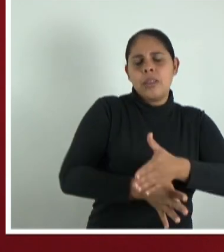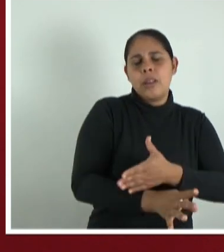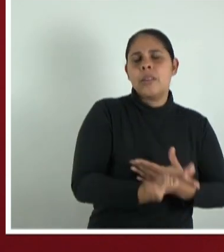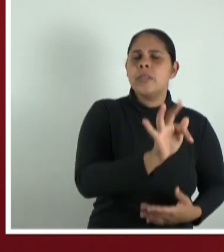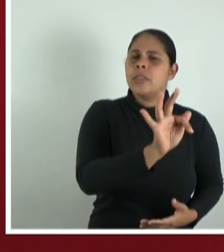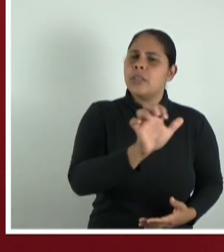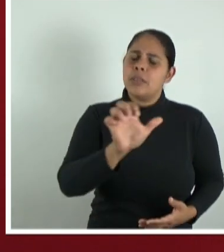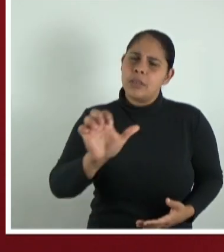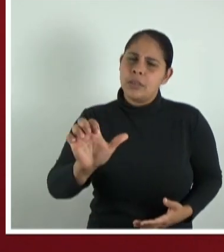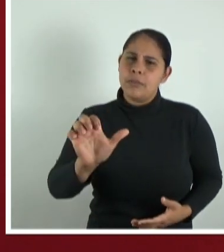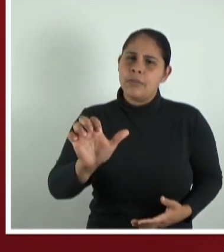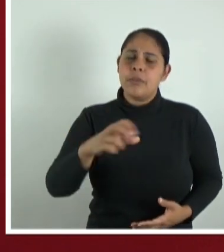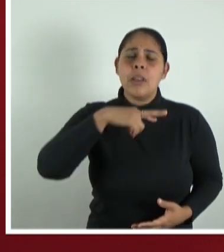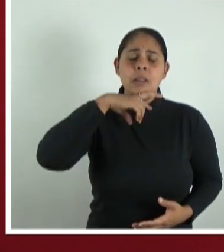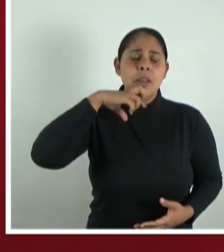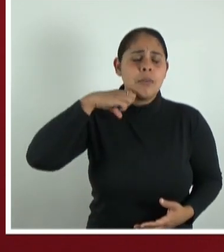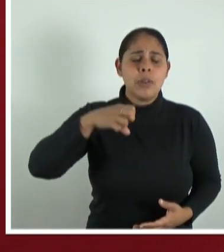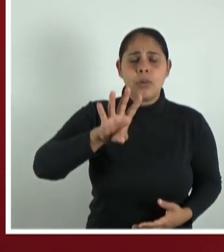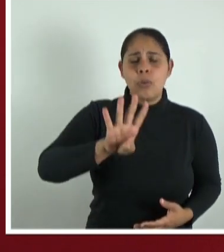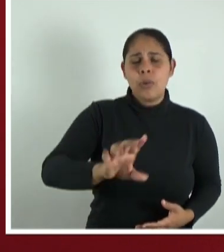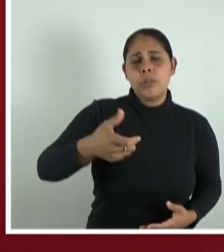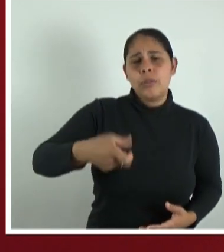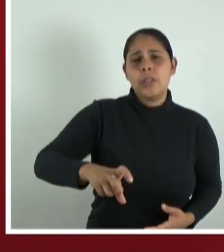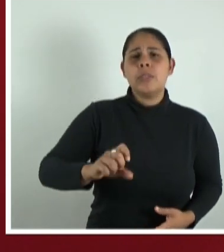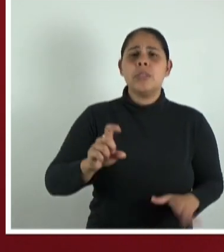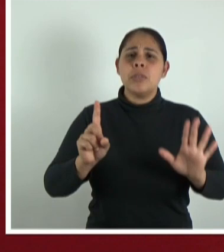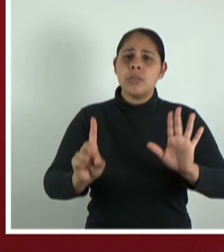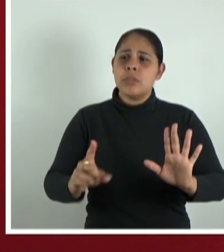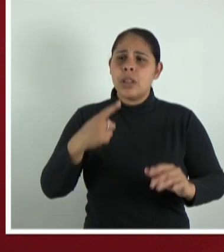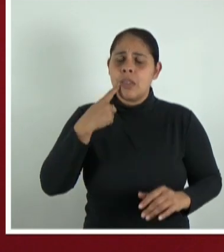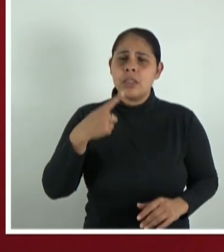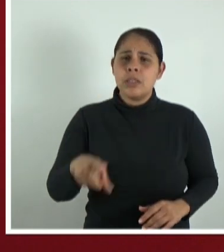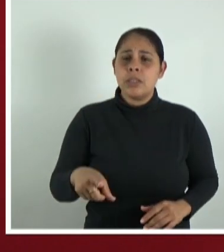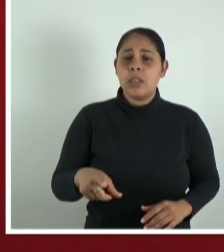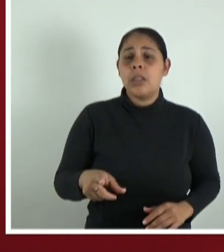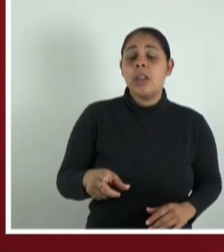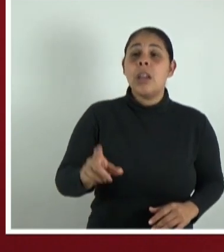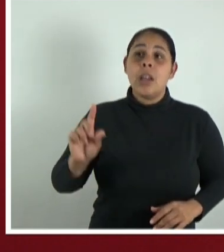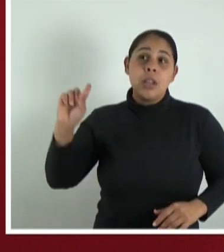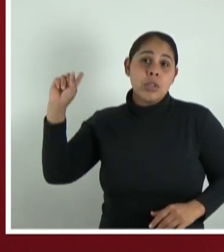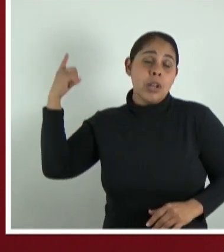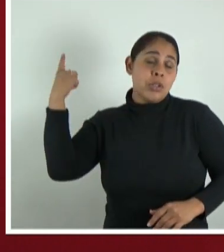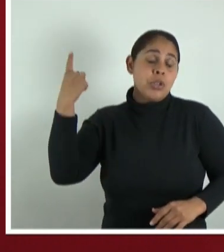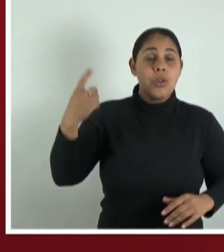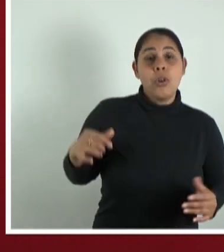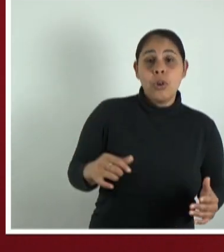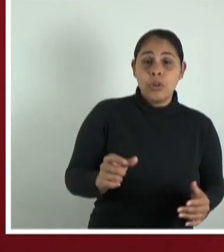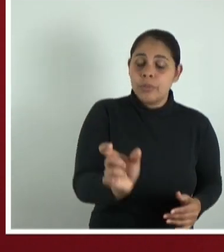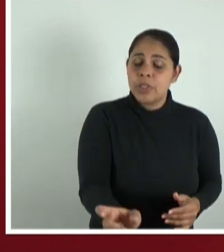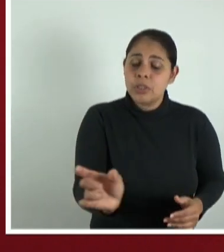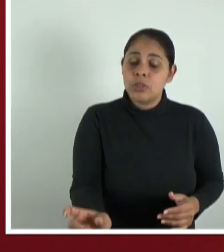Como dice Hebreos 11, versículo 6, los que se acercan a Dios tienen que creer que Él es. Y tienen que